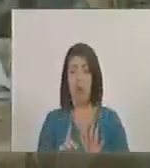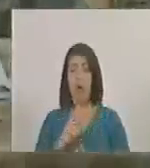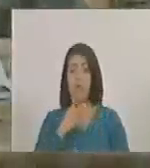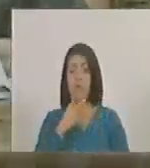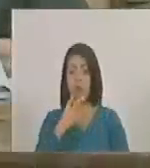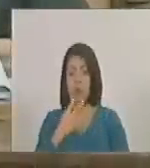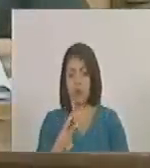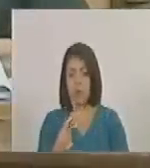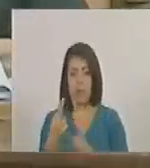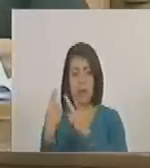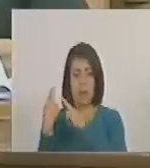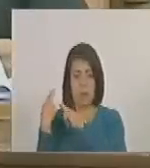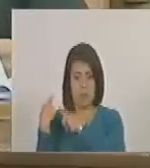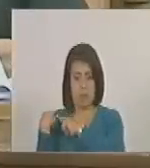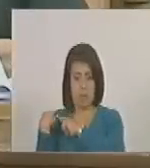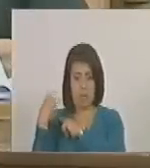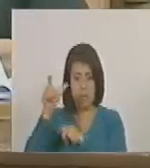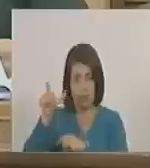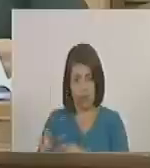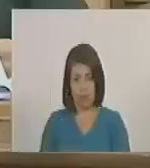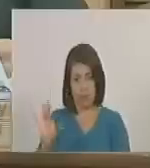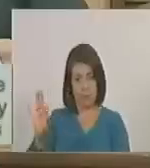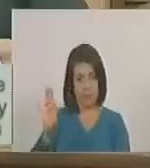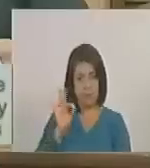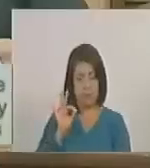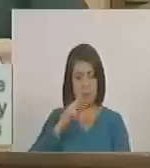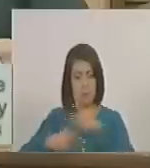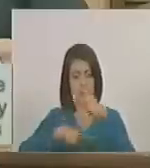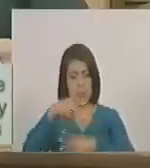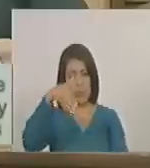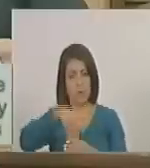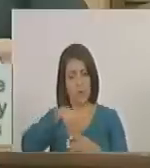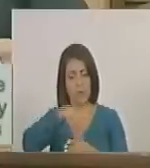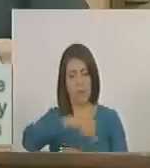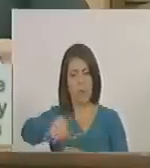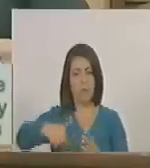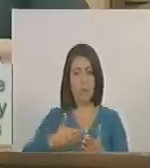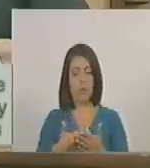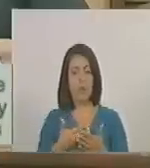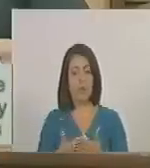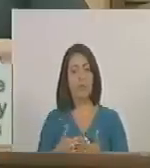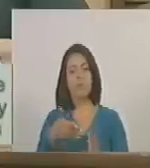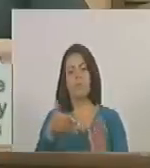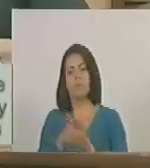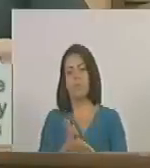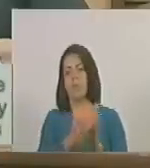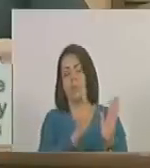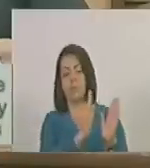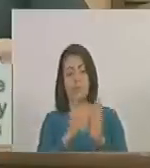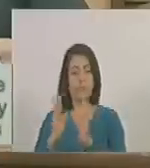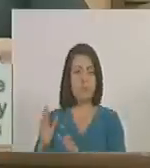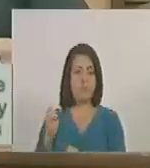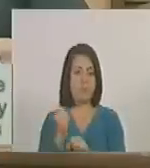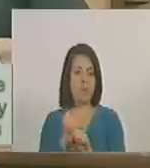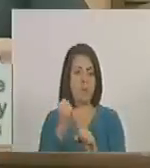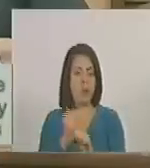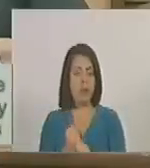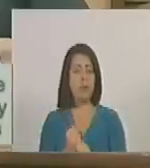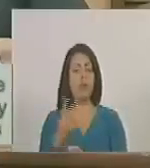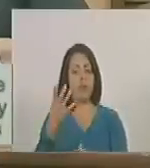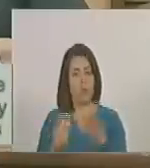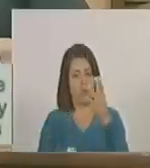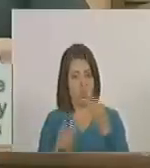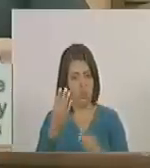o vocera. Es la persona electa mediante proceso de elección popular a fin de coordinar el funcionamiento del